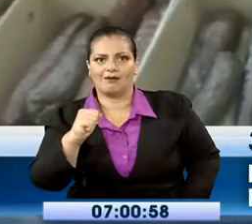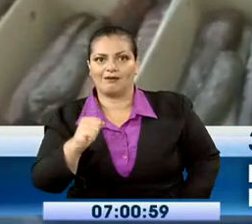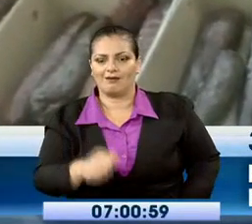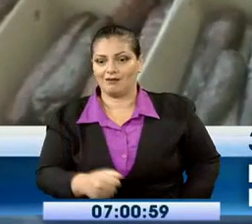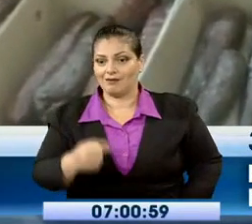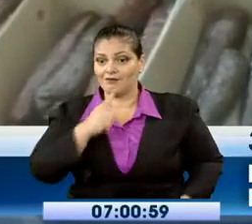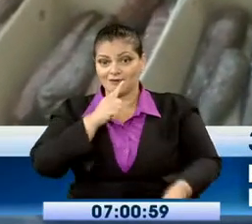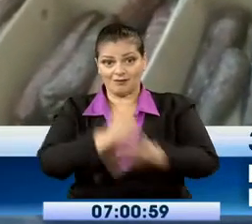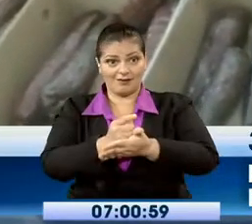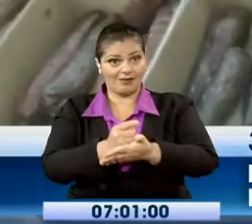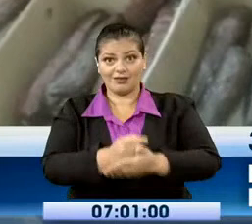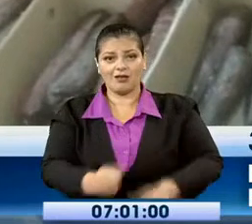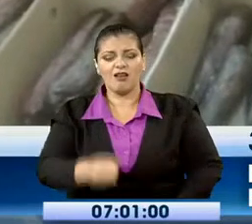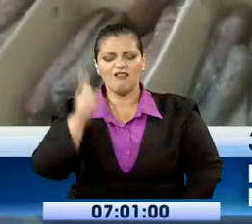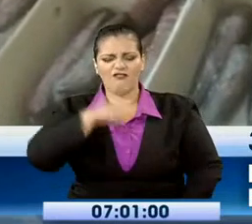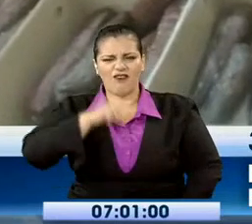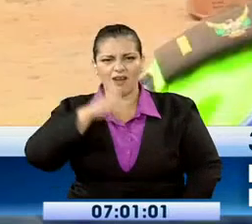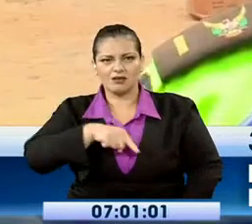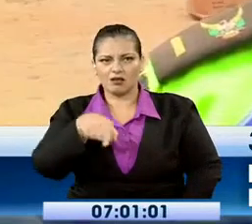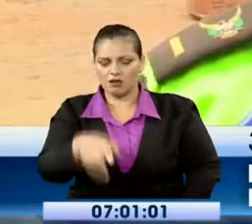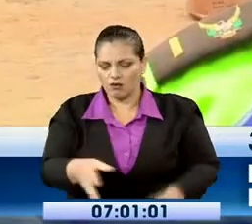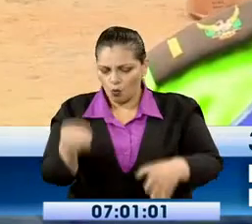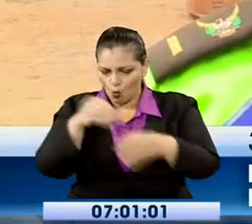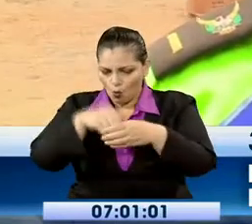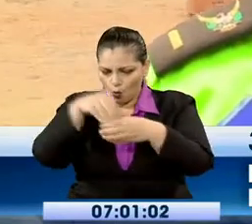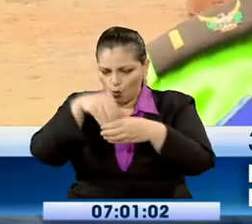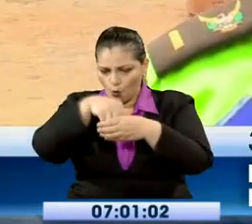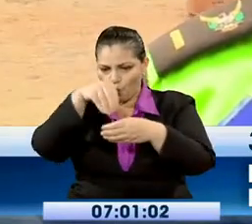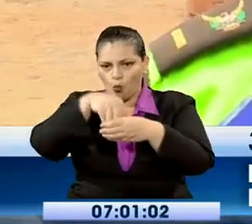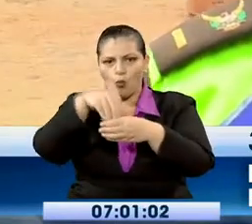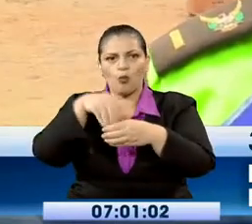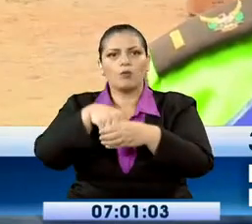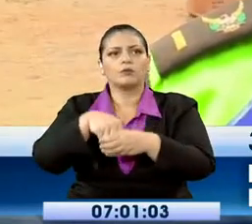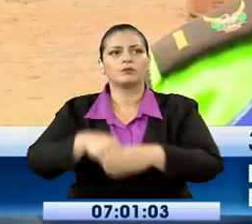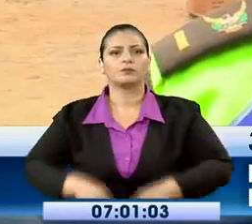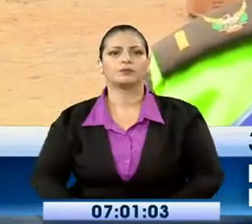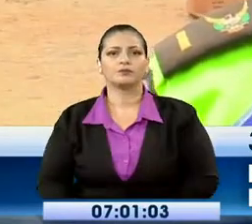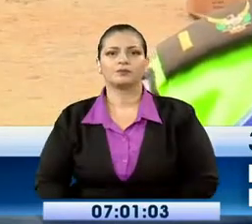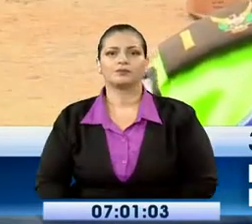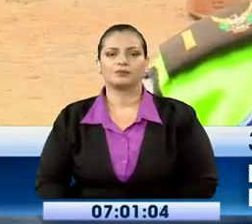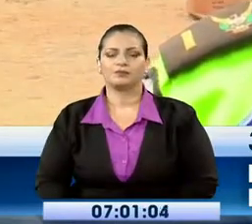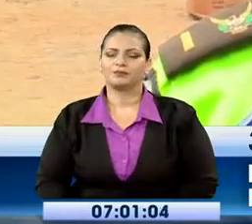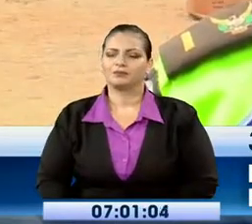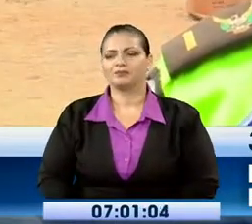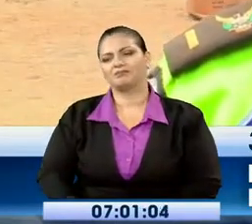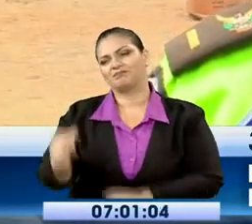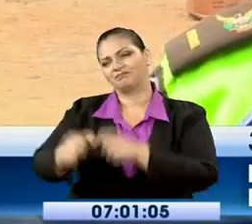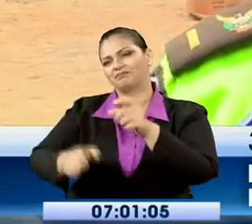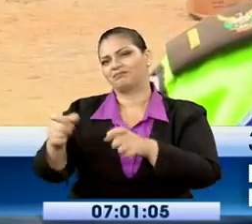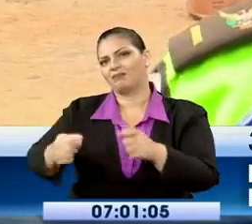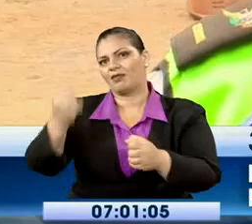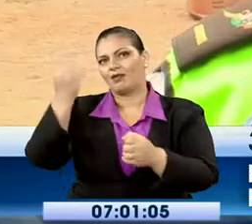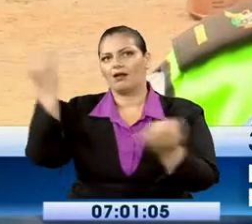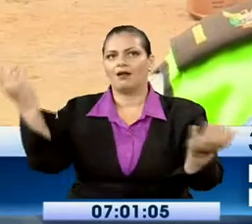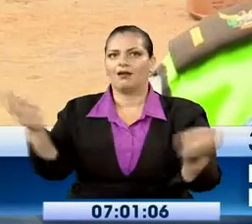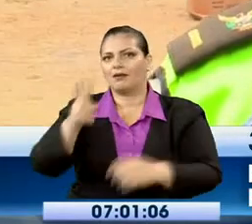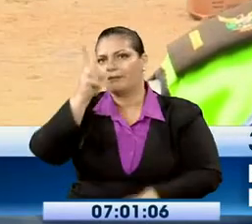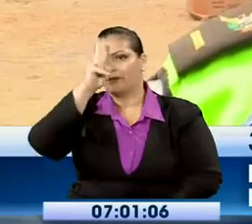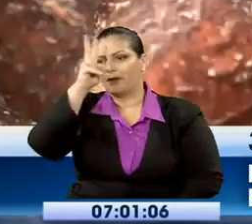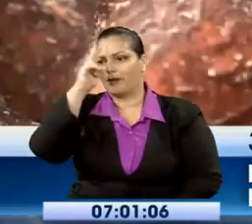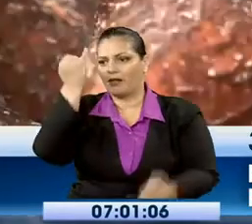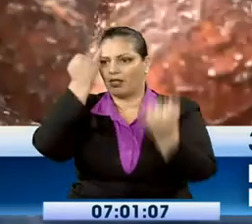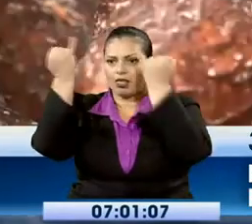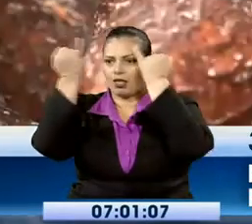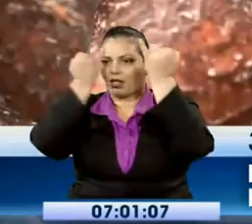sintéticos, en yuca sintética, en otro tipo de productos. Entonces son variaciones que ellos utilizan para tratar de evadir los